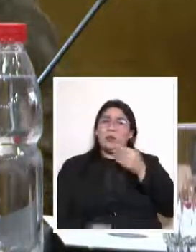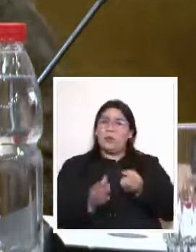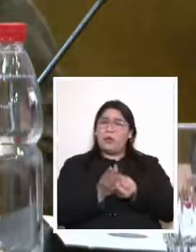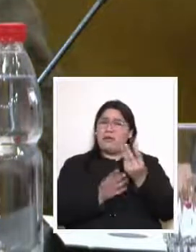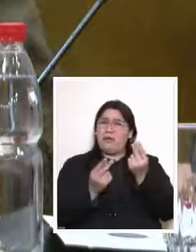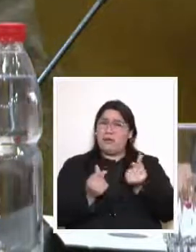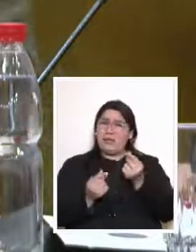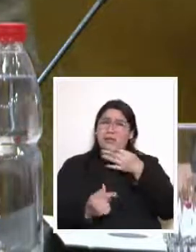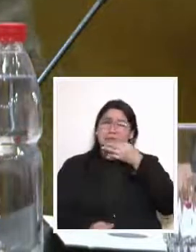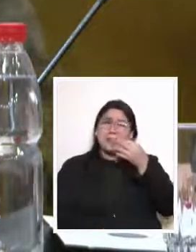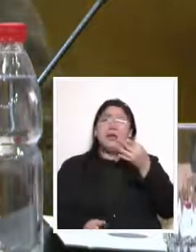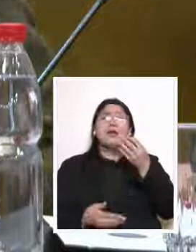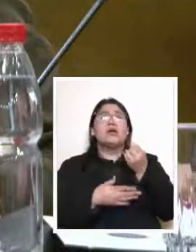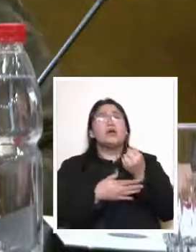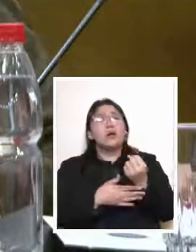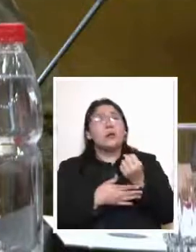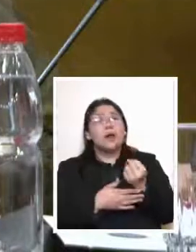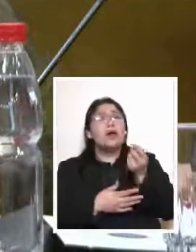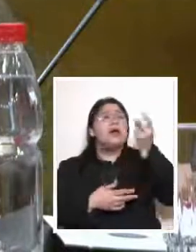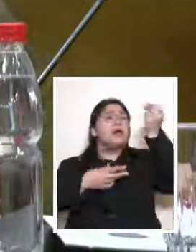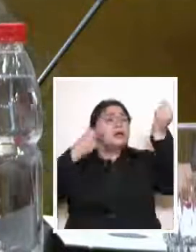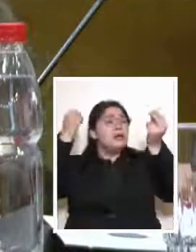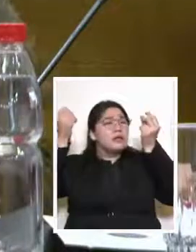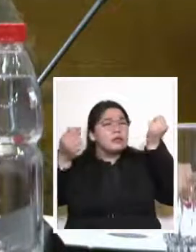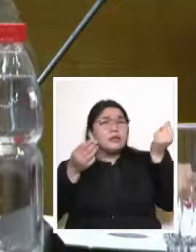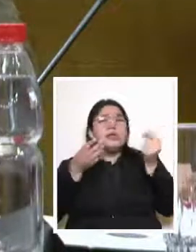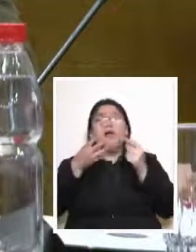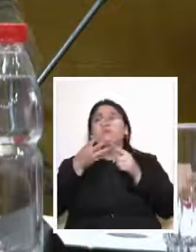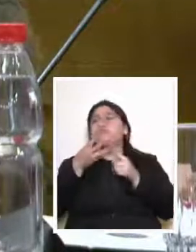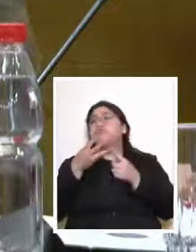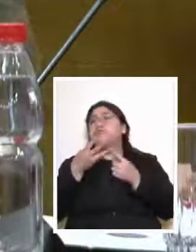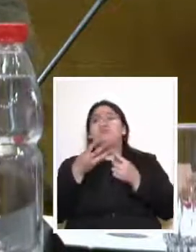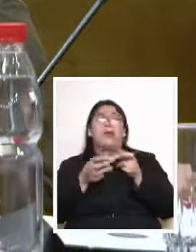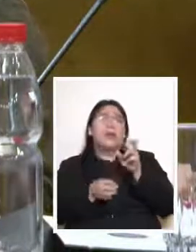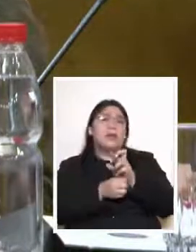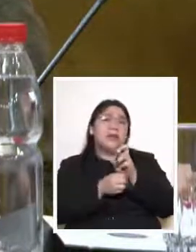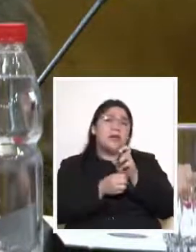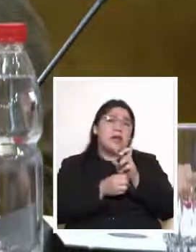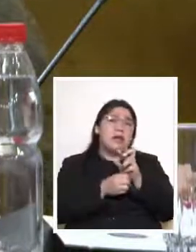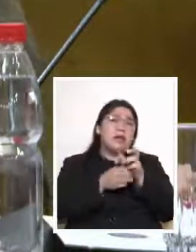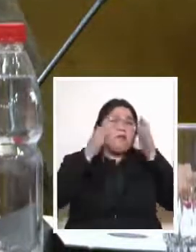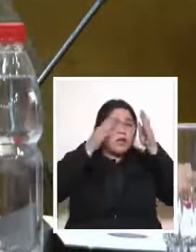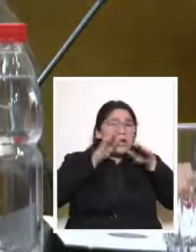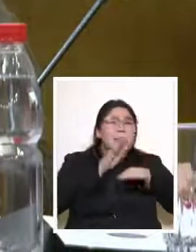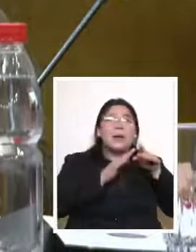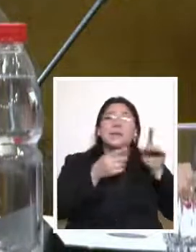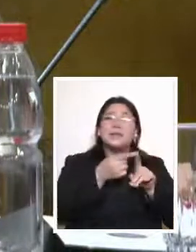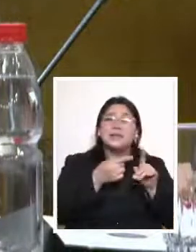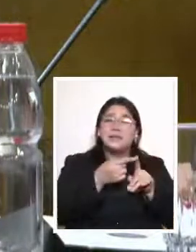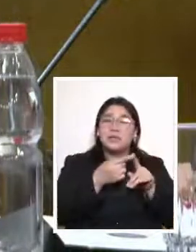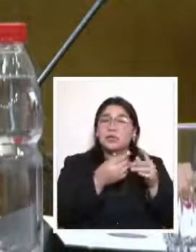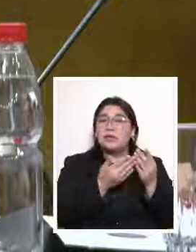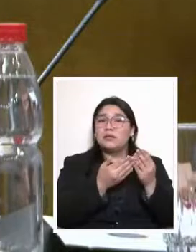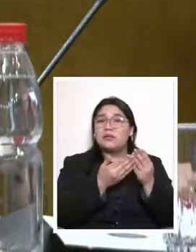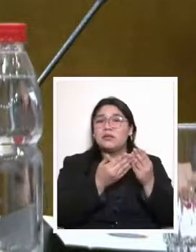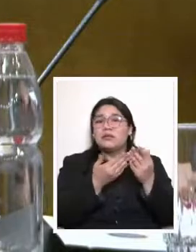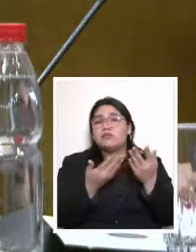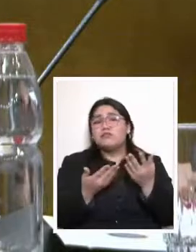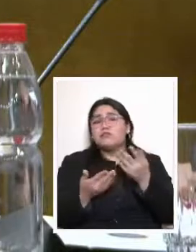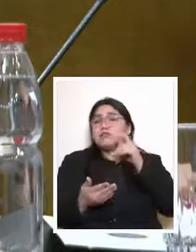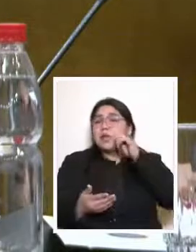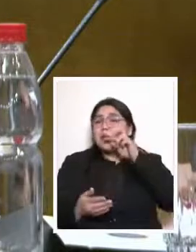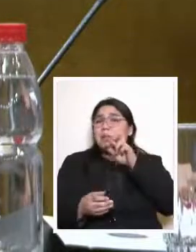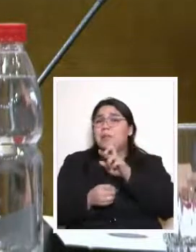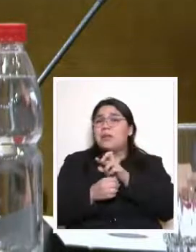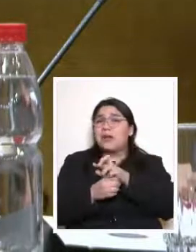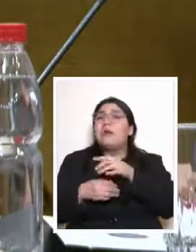que es cooperar, ser creativos, unas pedagogías más participativas. Bueno, esto suena a la pedagogía progresiva